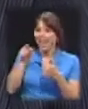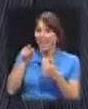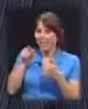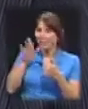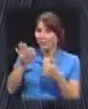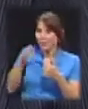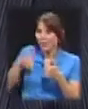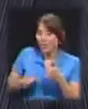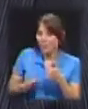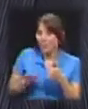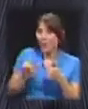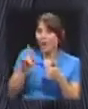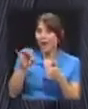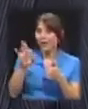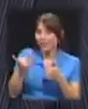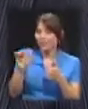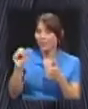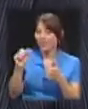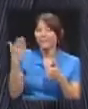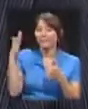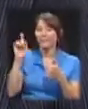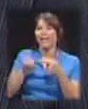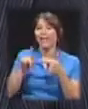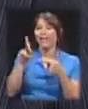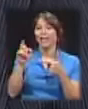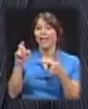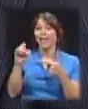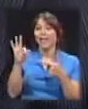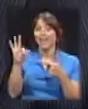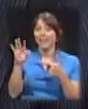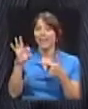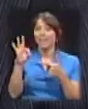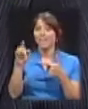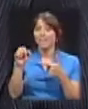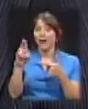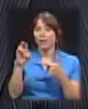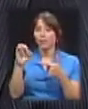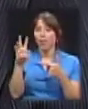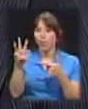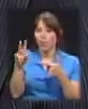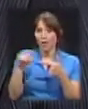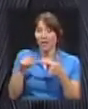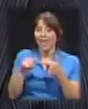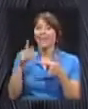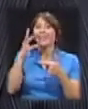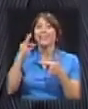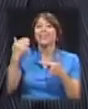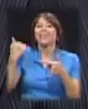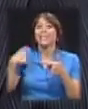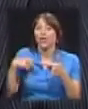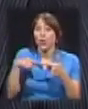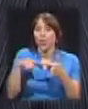Estaba Kenneth Harrow, otro premio Nobel, uh-huh. Tío de Larry Summers.